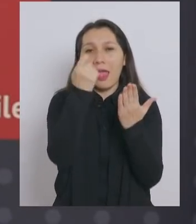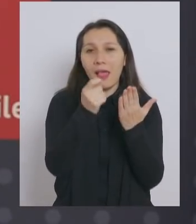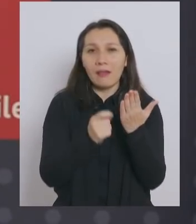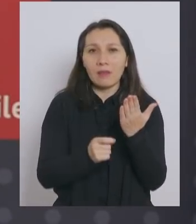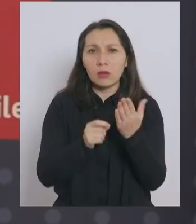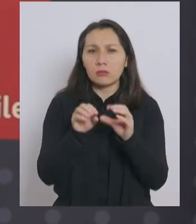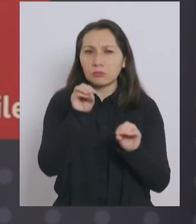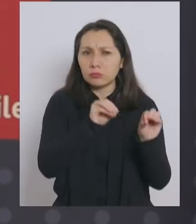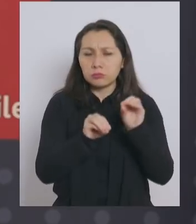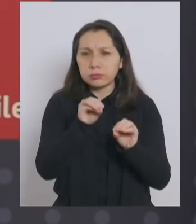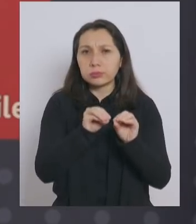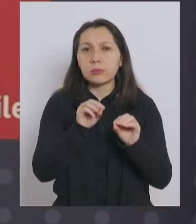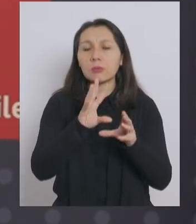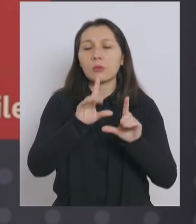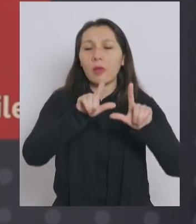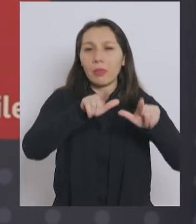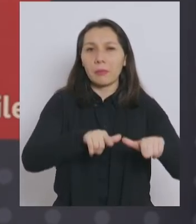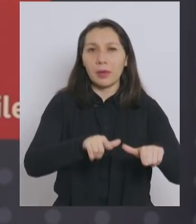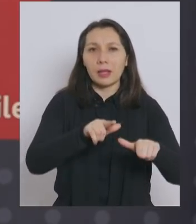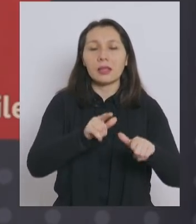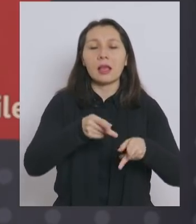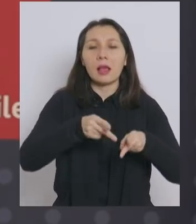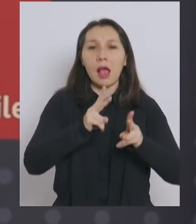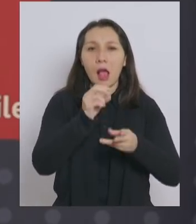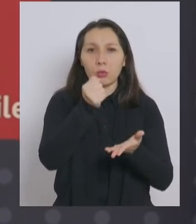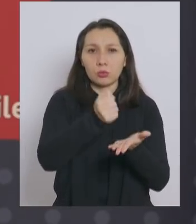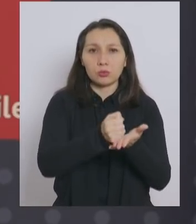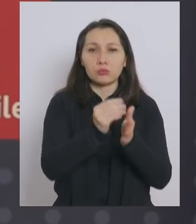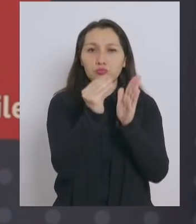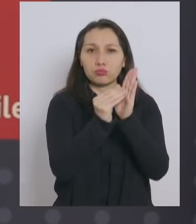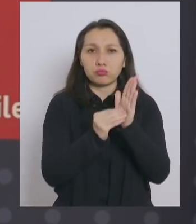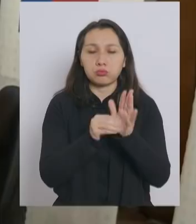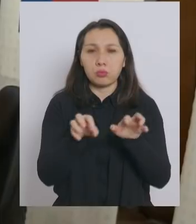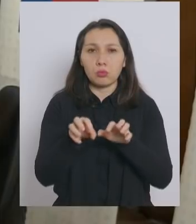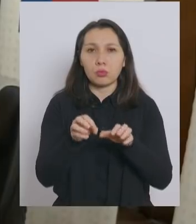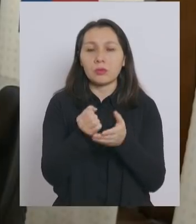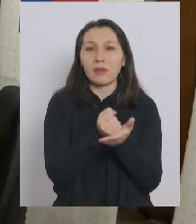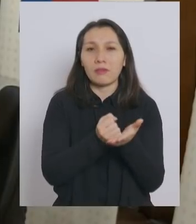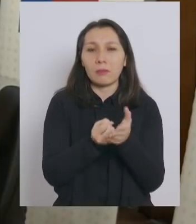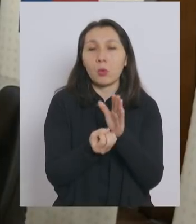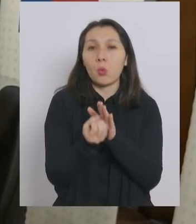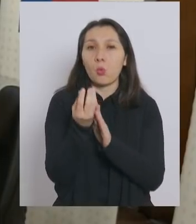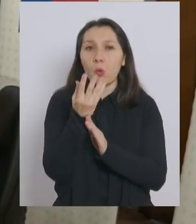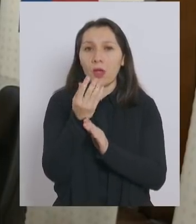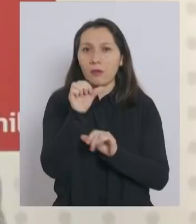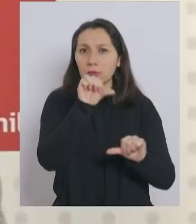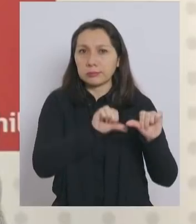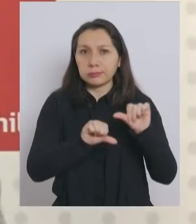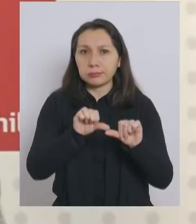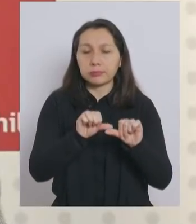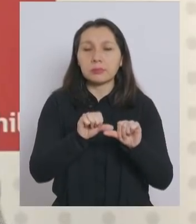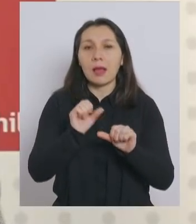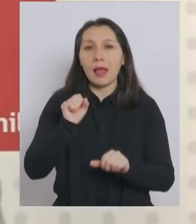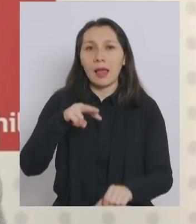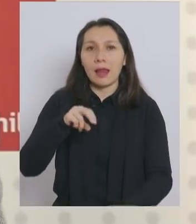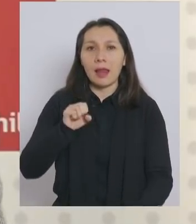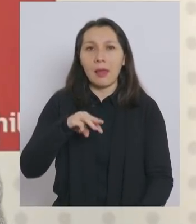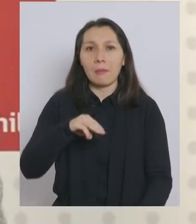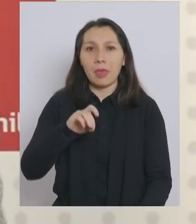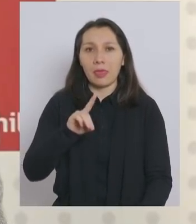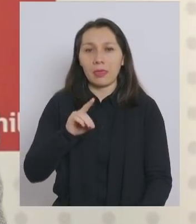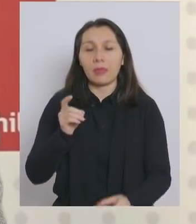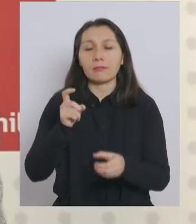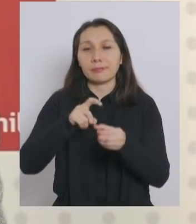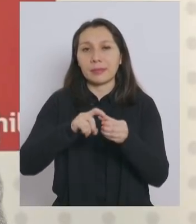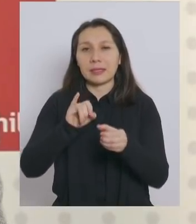productos biológicos del Subdepartamento de Autorizaciones y Registro de Productos Farmacéuticos Nuevos y Biológicos de ANAMED ISP,